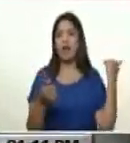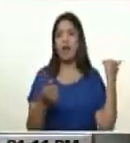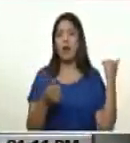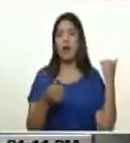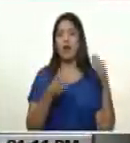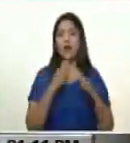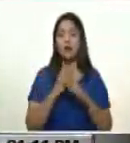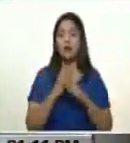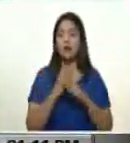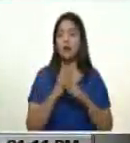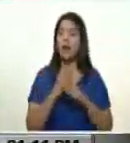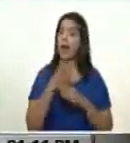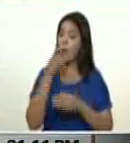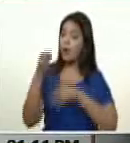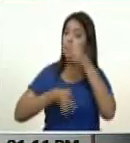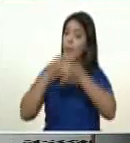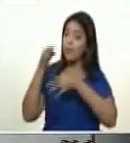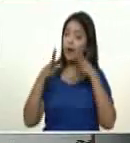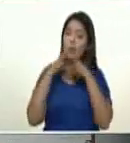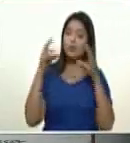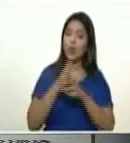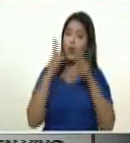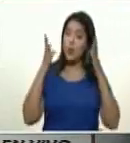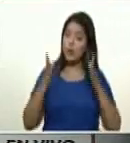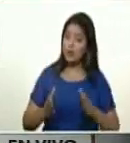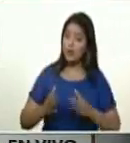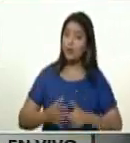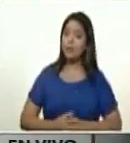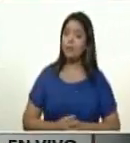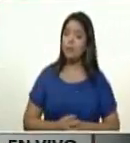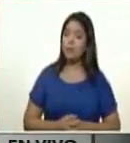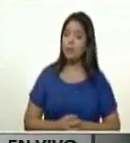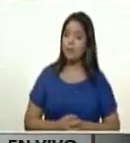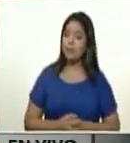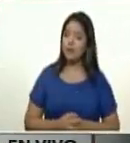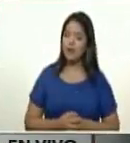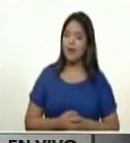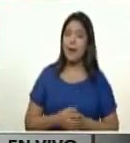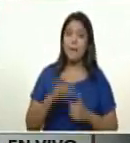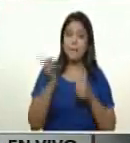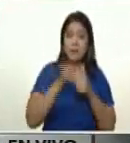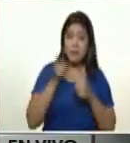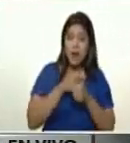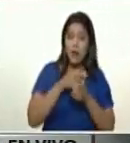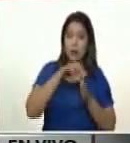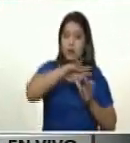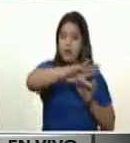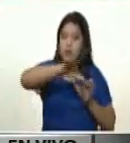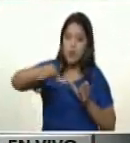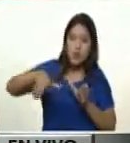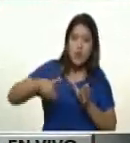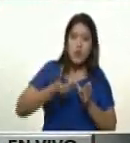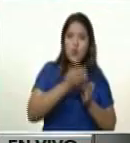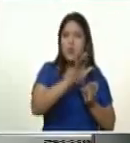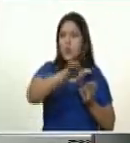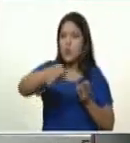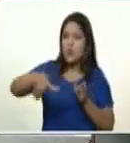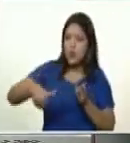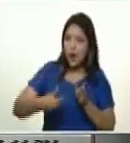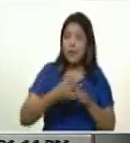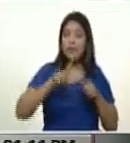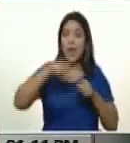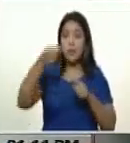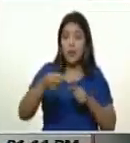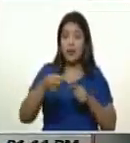bloques. Es bueno explicarle a los venezolanos que se hace la masa con la arcilla. Ajá. Y luego la masa se pasa por